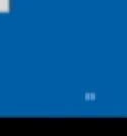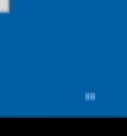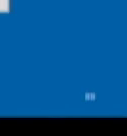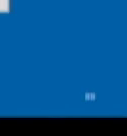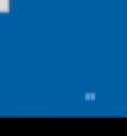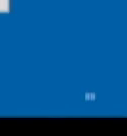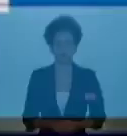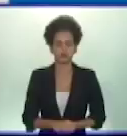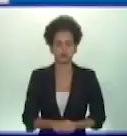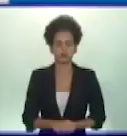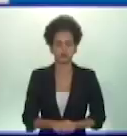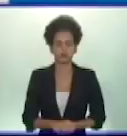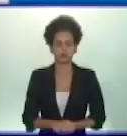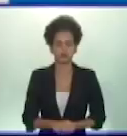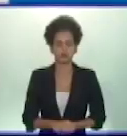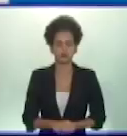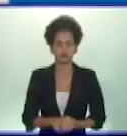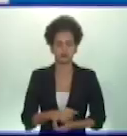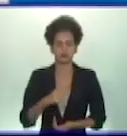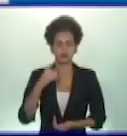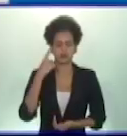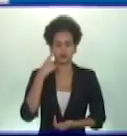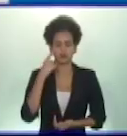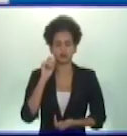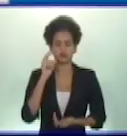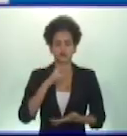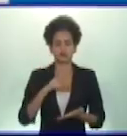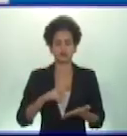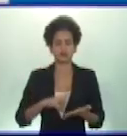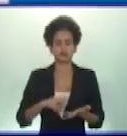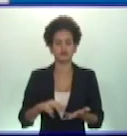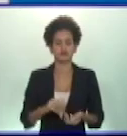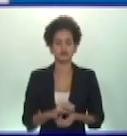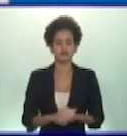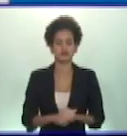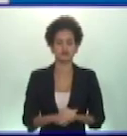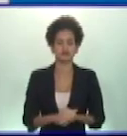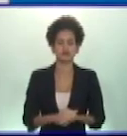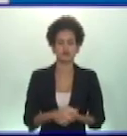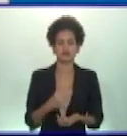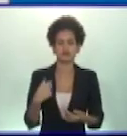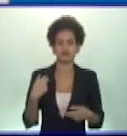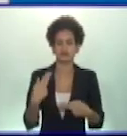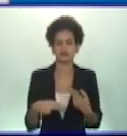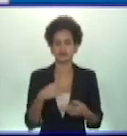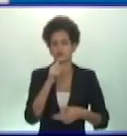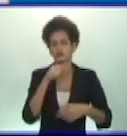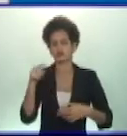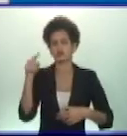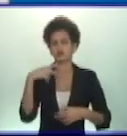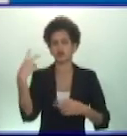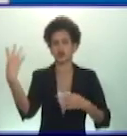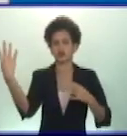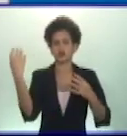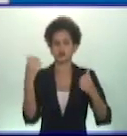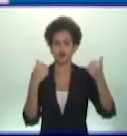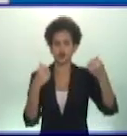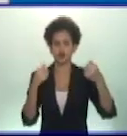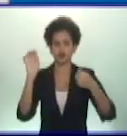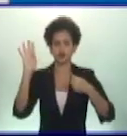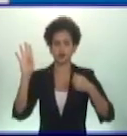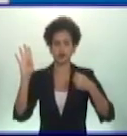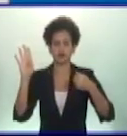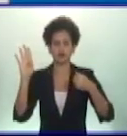Vamos a revisar cómo debieron quedar enlazados las dos columnas. En este caso, el